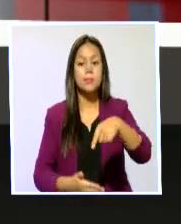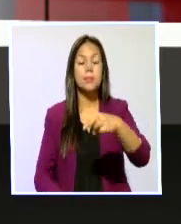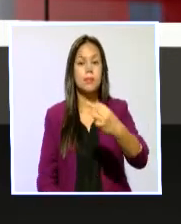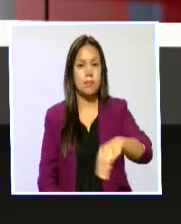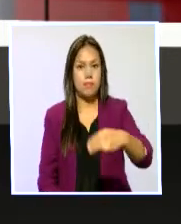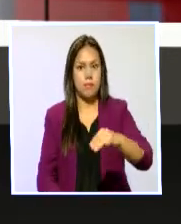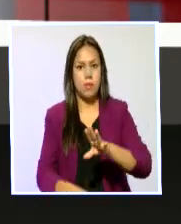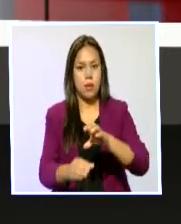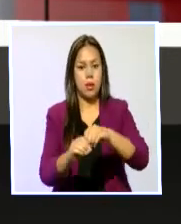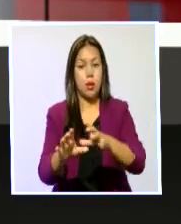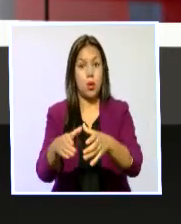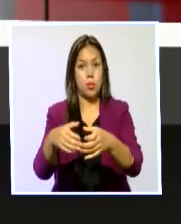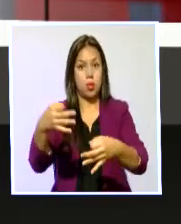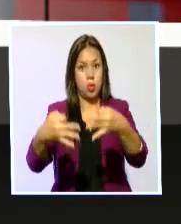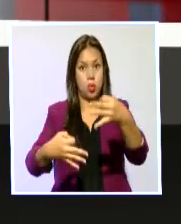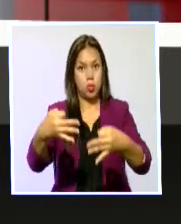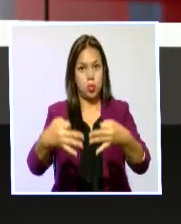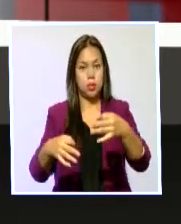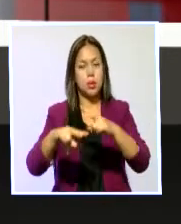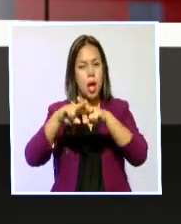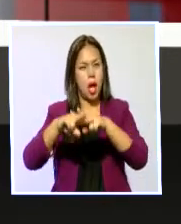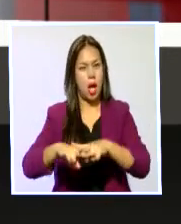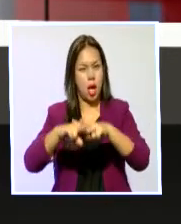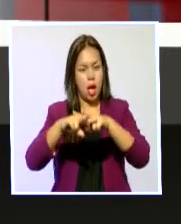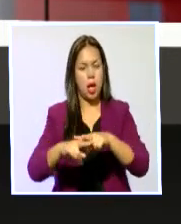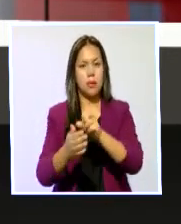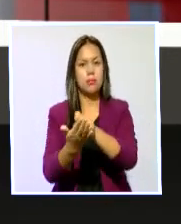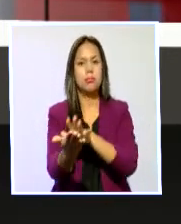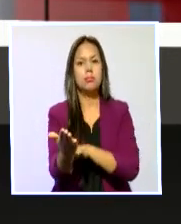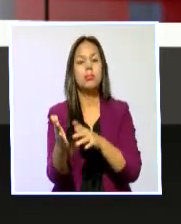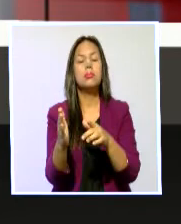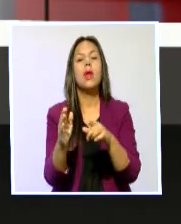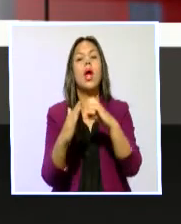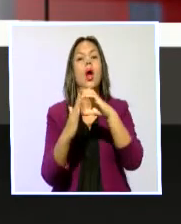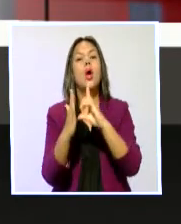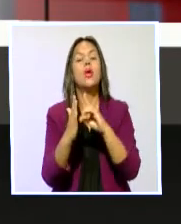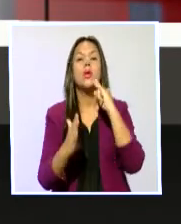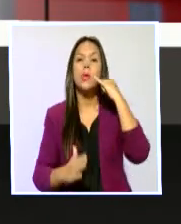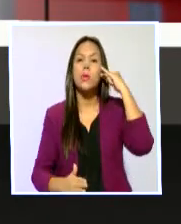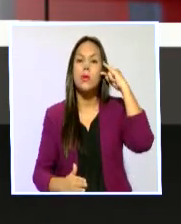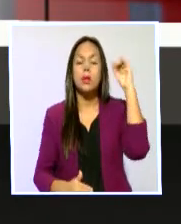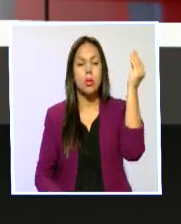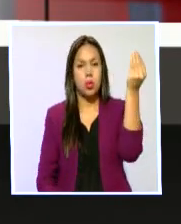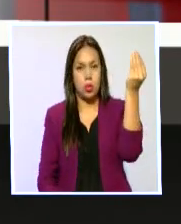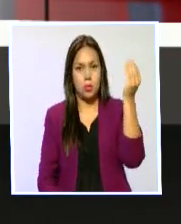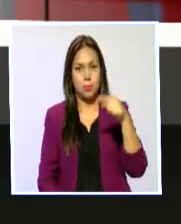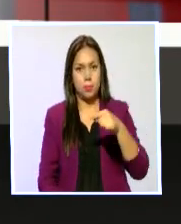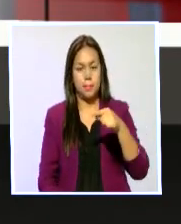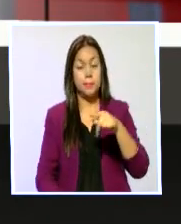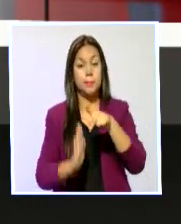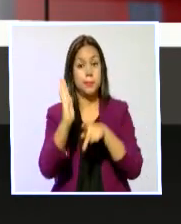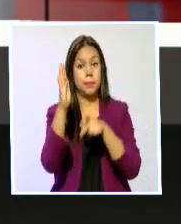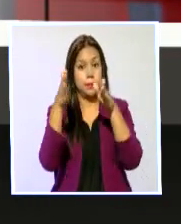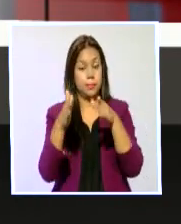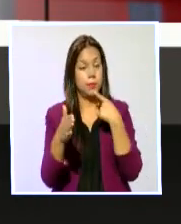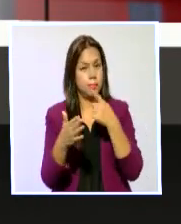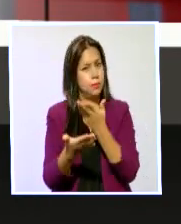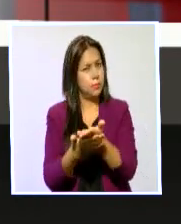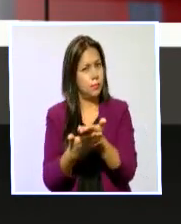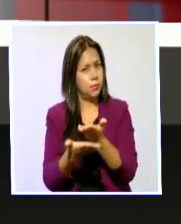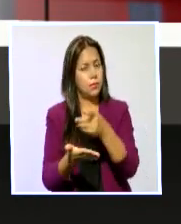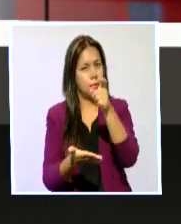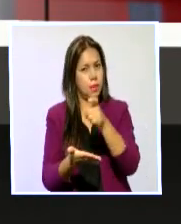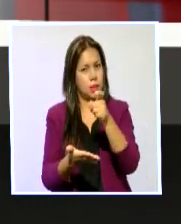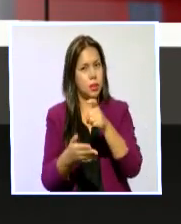de la Comisión de Justicia, que analiza el proyecto de reformas al Código de la Niñez y Adolescencia. Los parlamentarios sostienen que esta propuesta debe